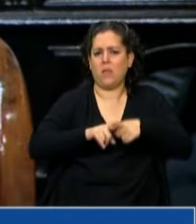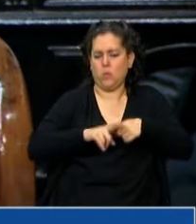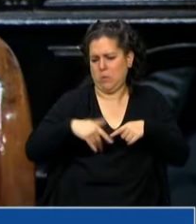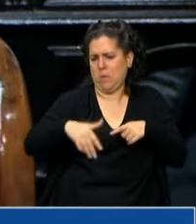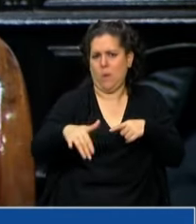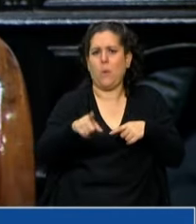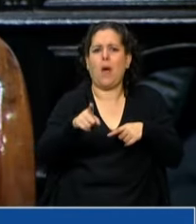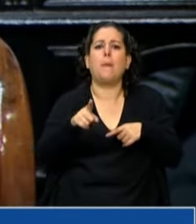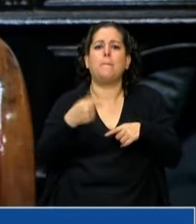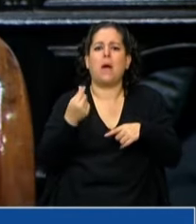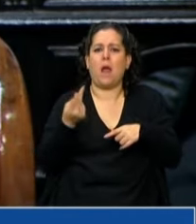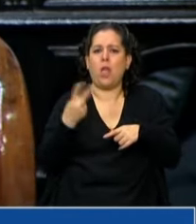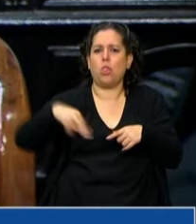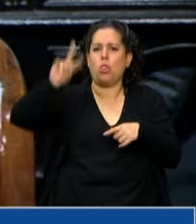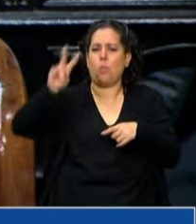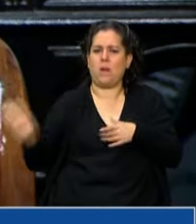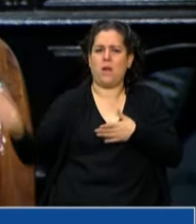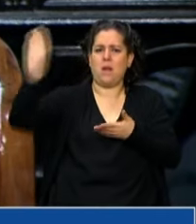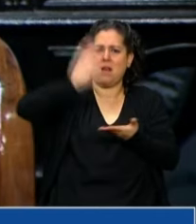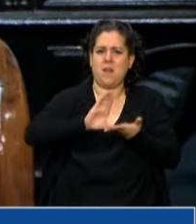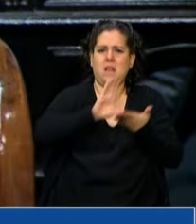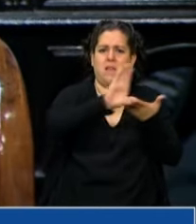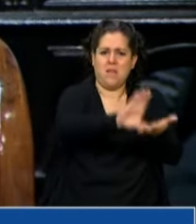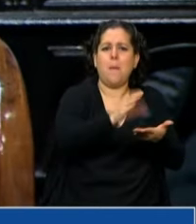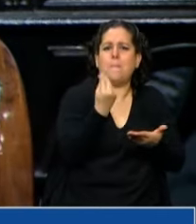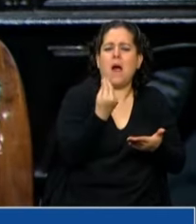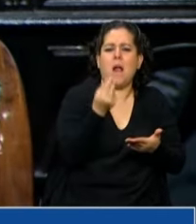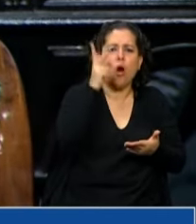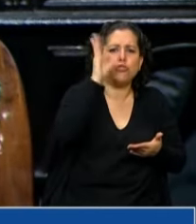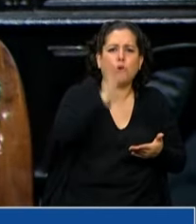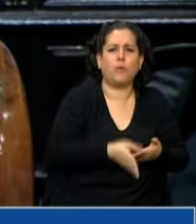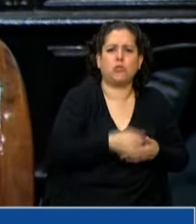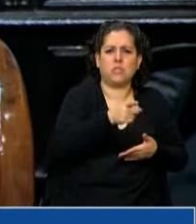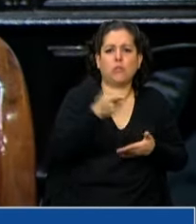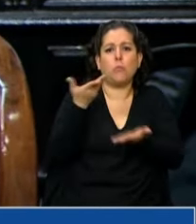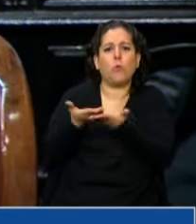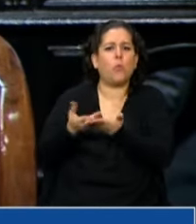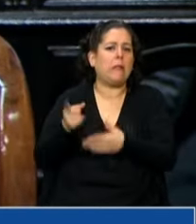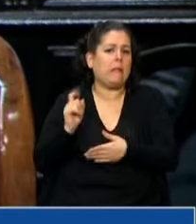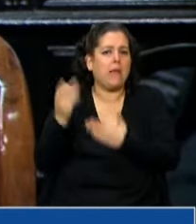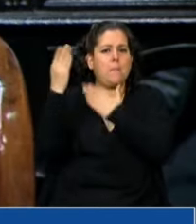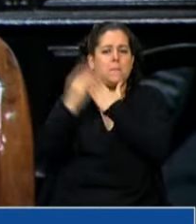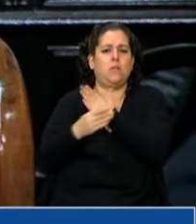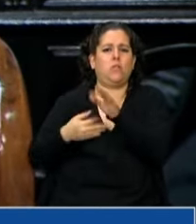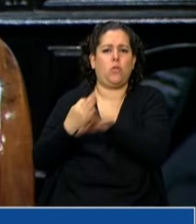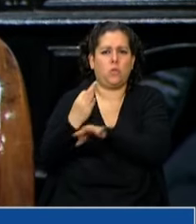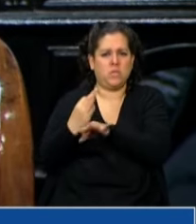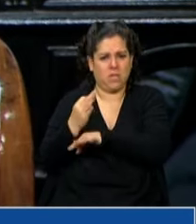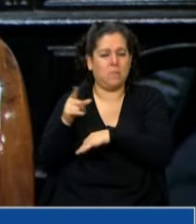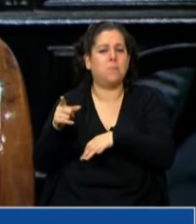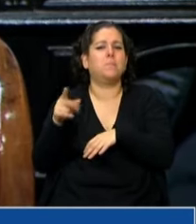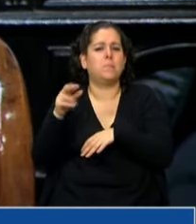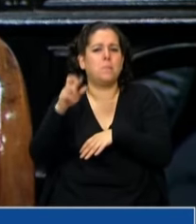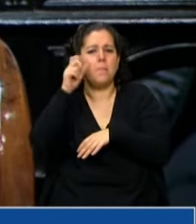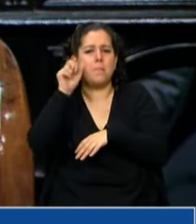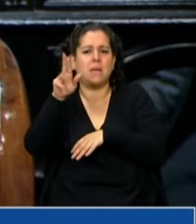próximamente duplicar el presupuesto educativo y llegar al 8%, una propuesta que llegó de la mano del ministro de Educación, Jaime Persic, y